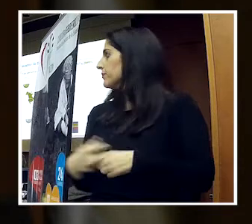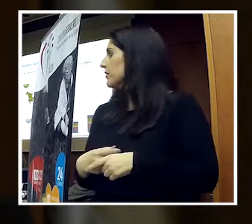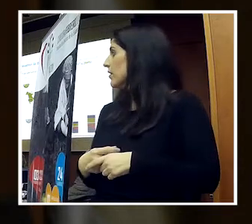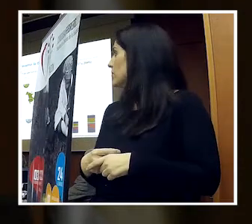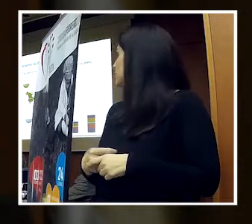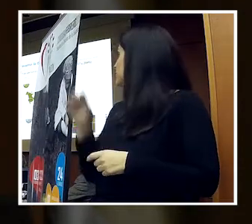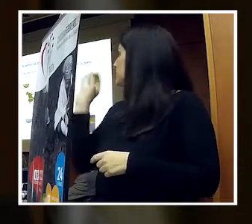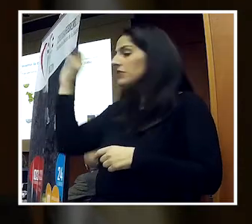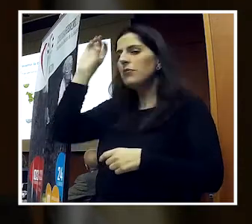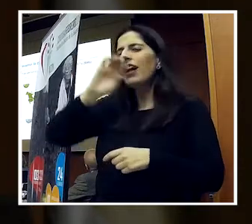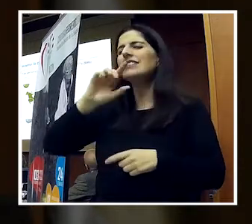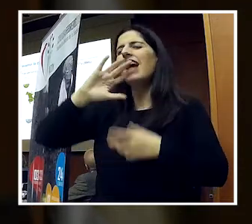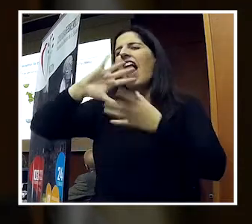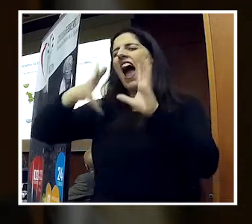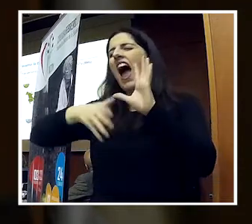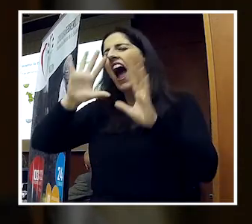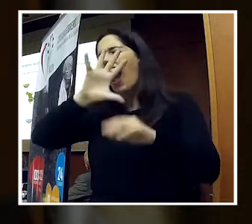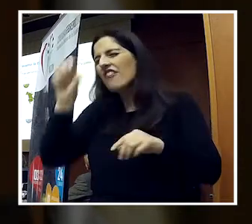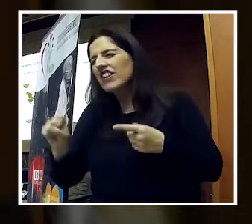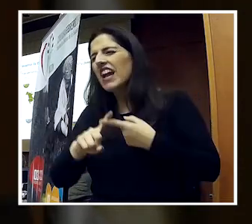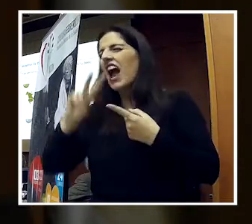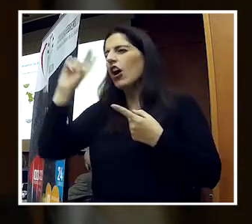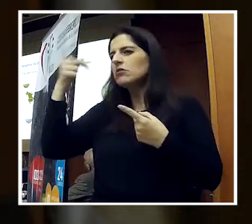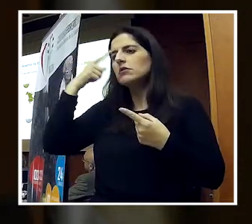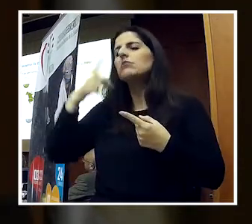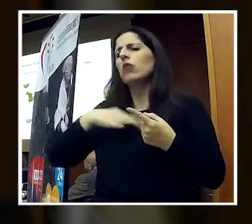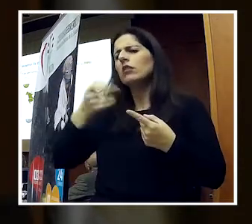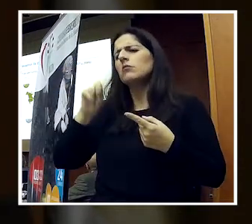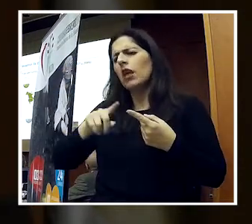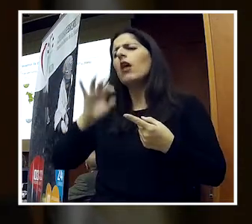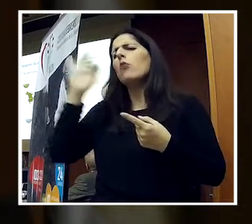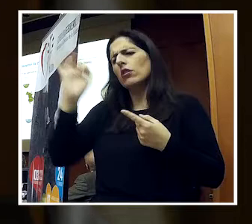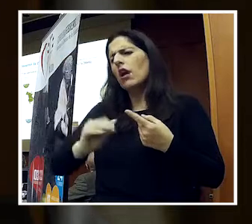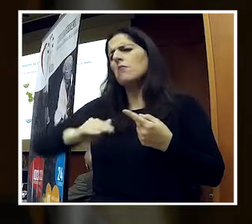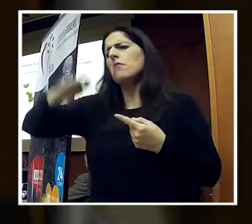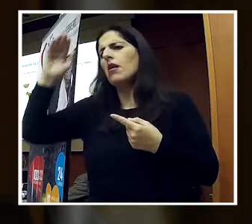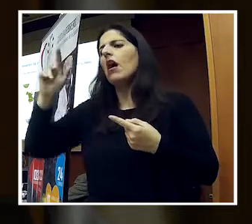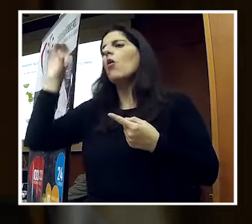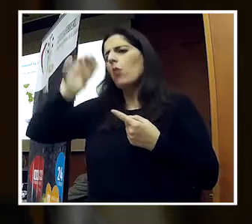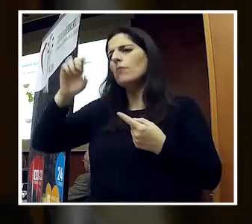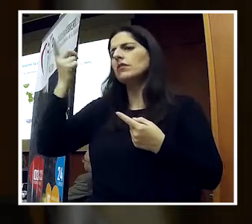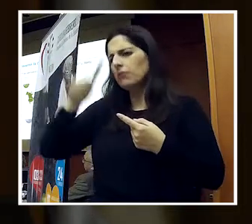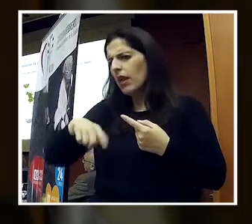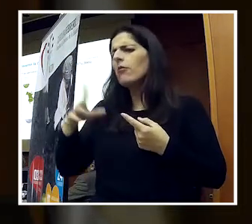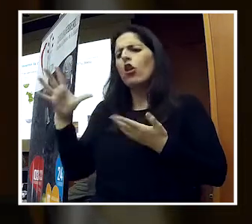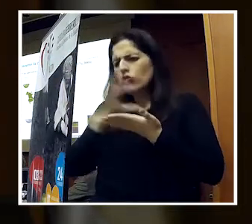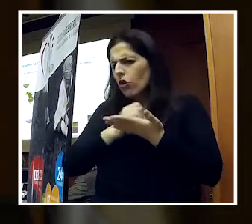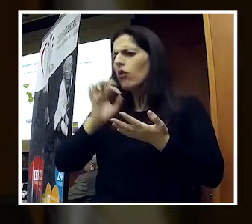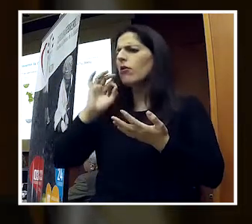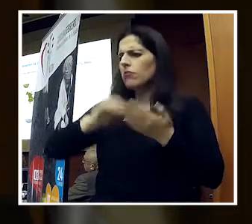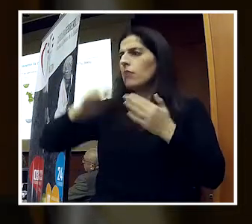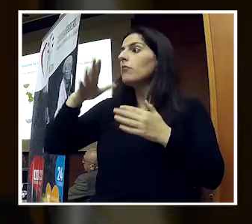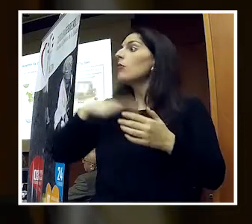ejemplo, Oriente Medio y Norte de África, un incremento del 110%. En Europa, menos, pero porque probablemente estemos tocando